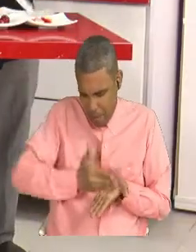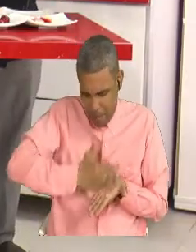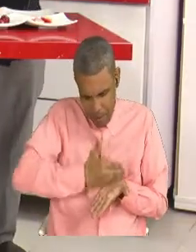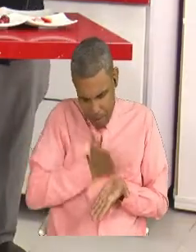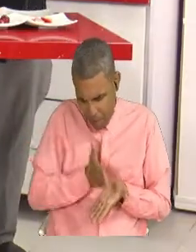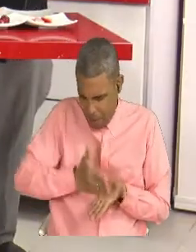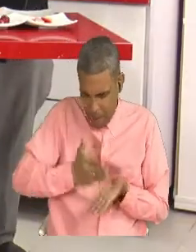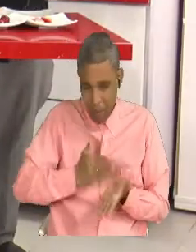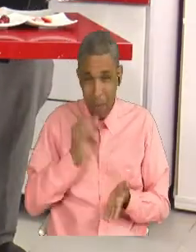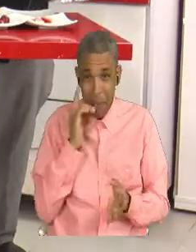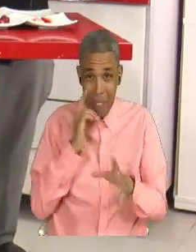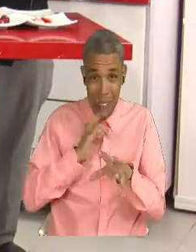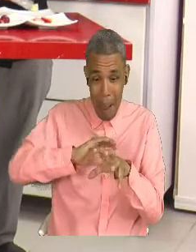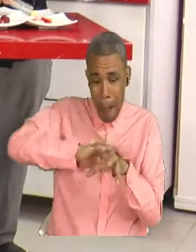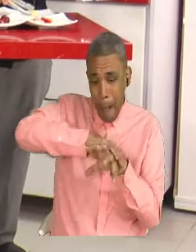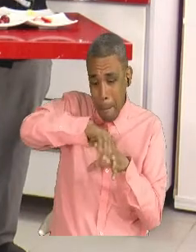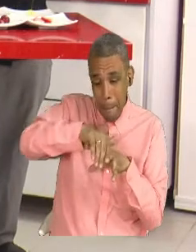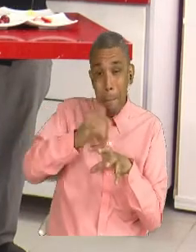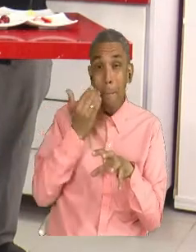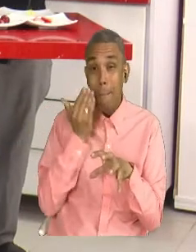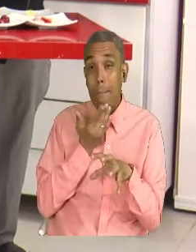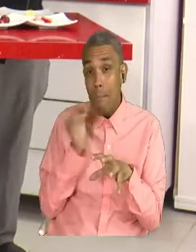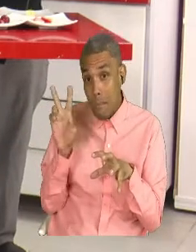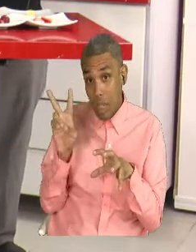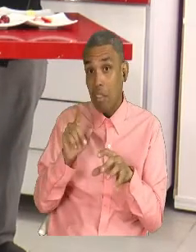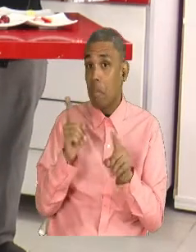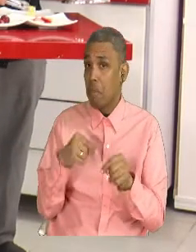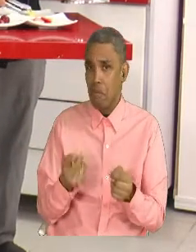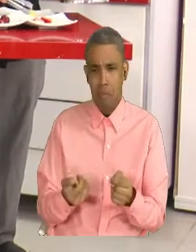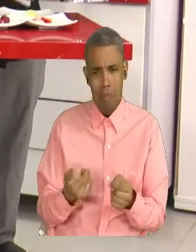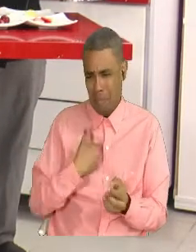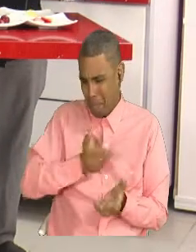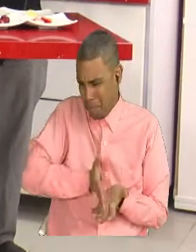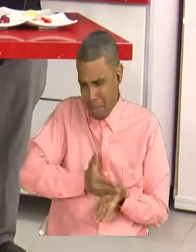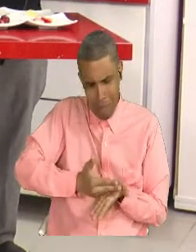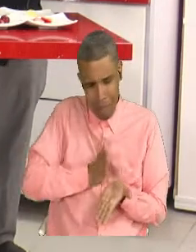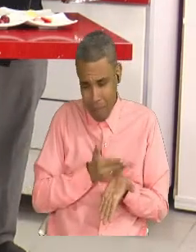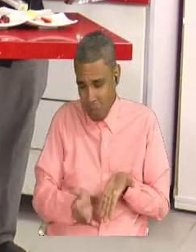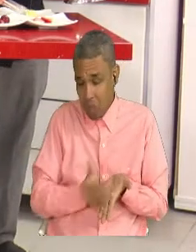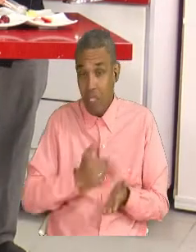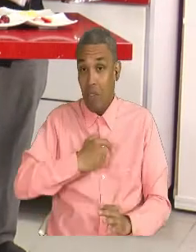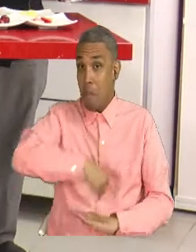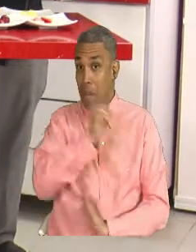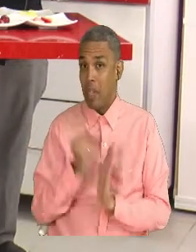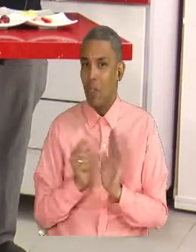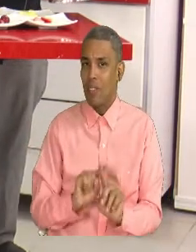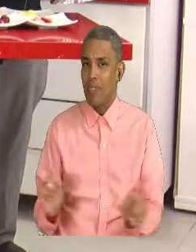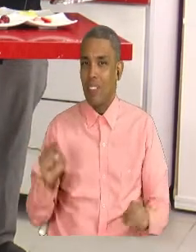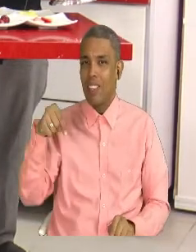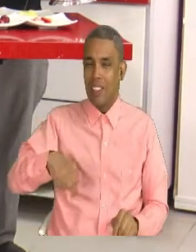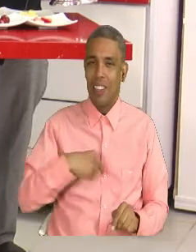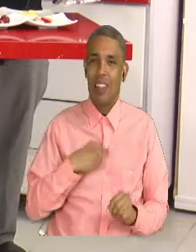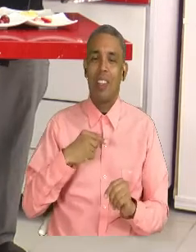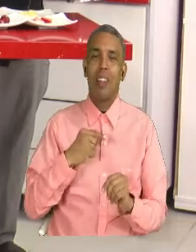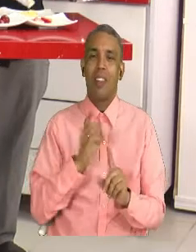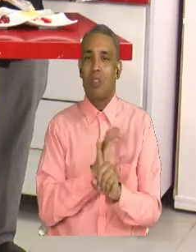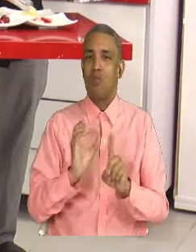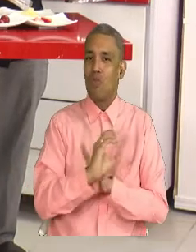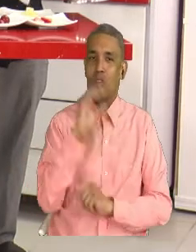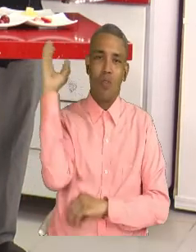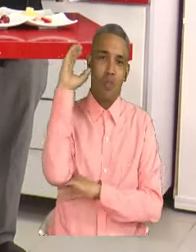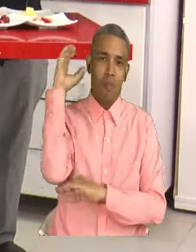Perú estudiando. Qué chévere, me encanta. Acá esto se podría llamar como una deconstrucción de la ensalada de la